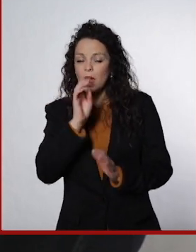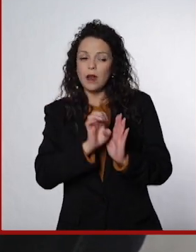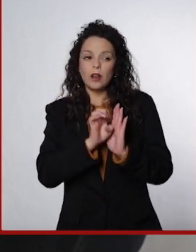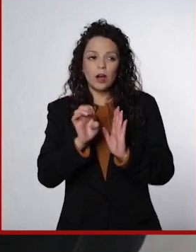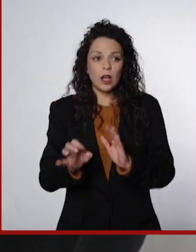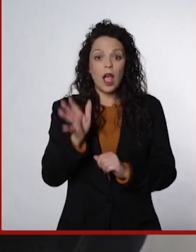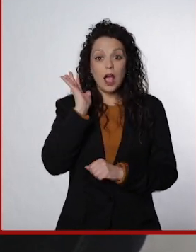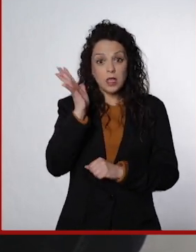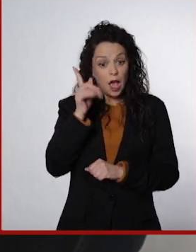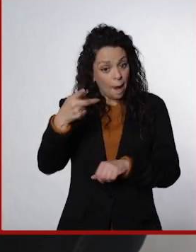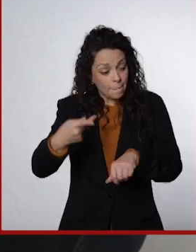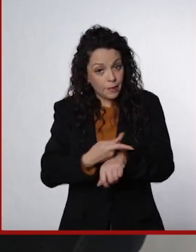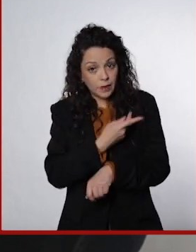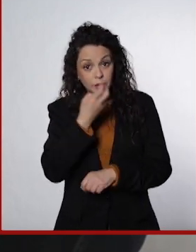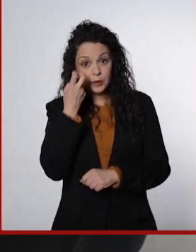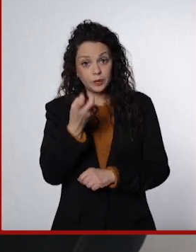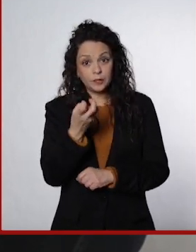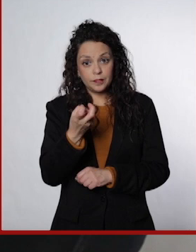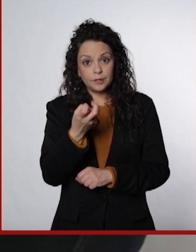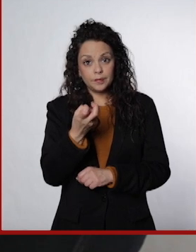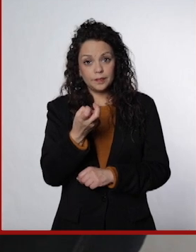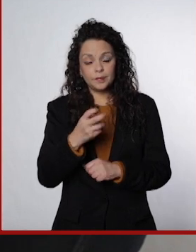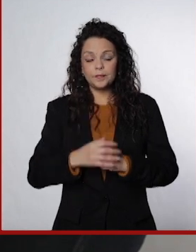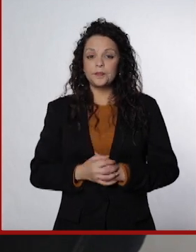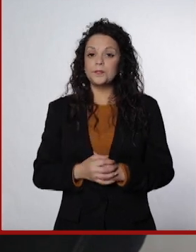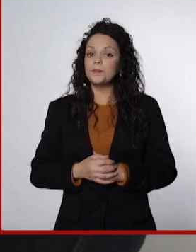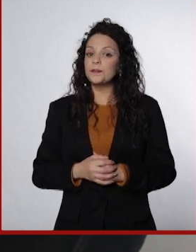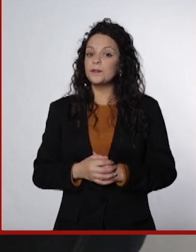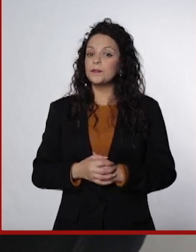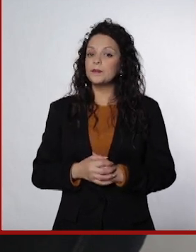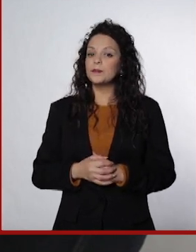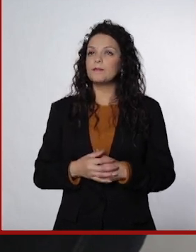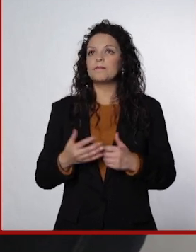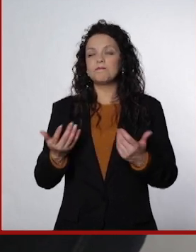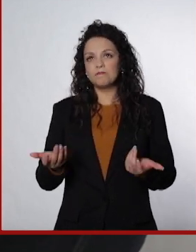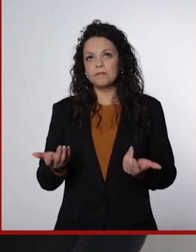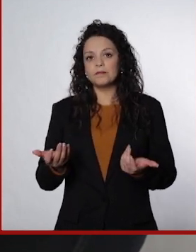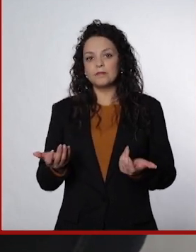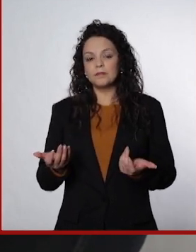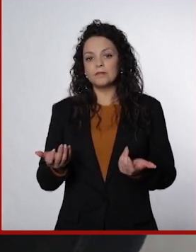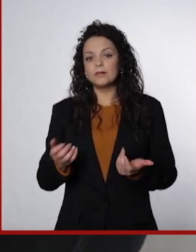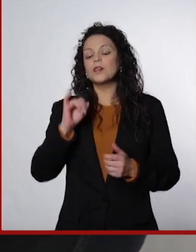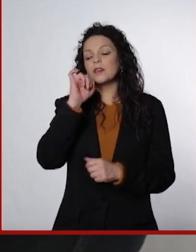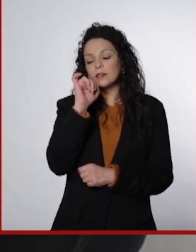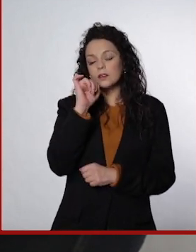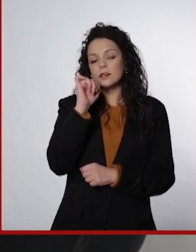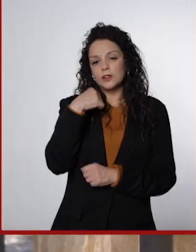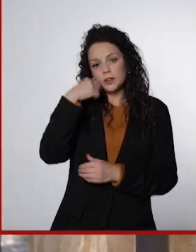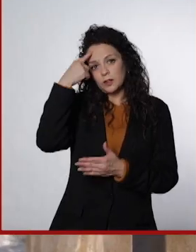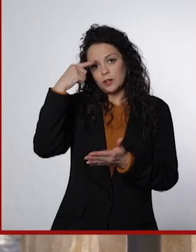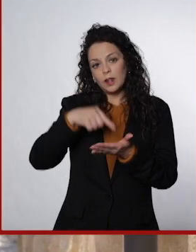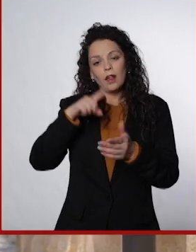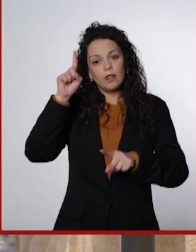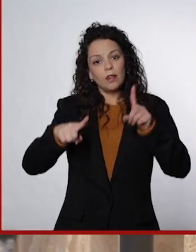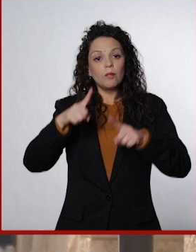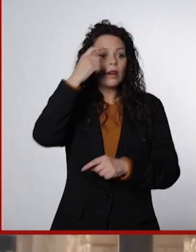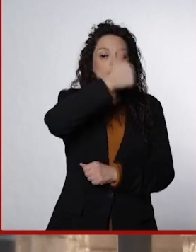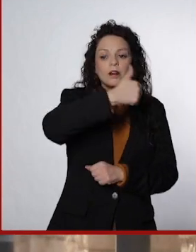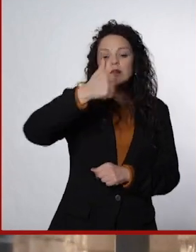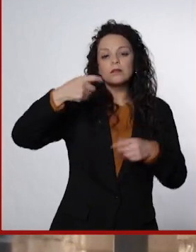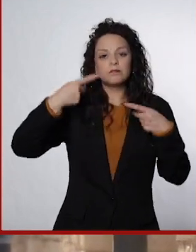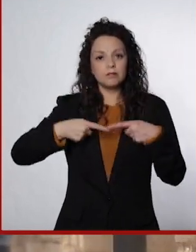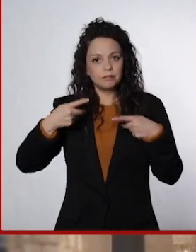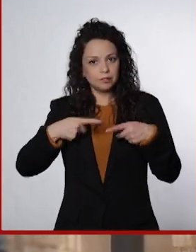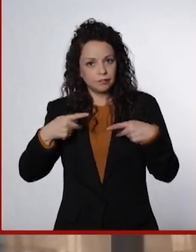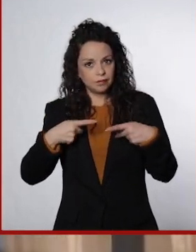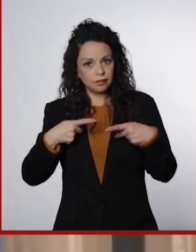se te presentó el modelo, y pues, se te ofrece, sí creo que depende mucho de cada persona. Una de las